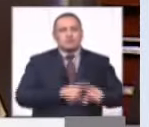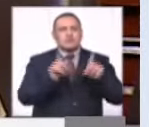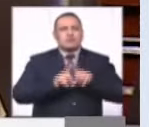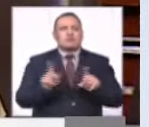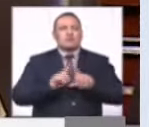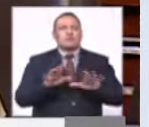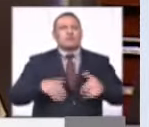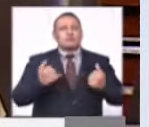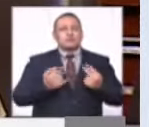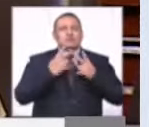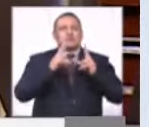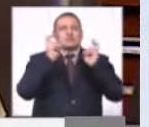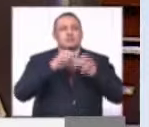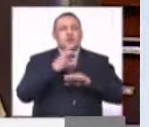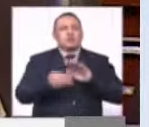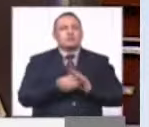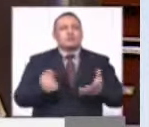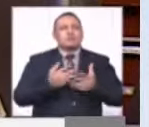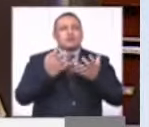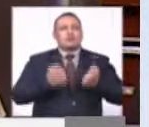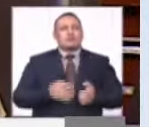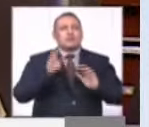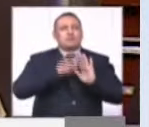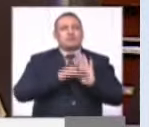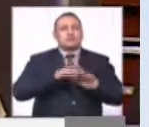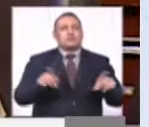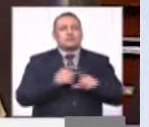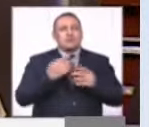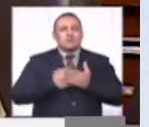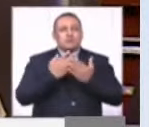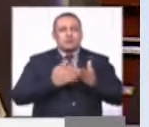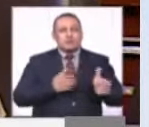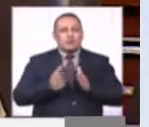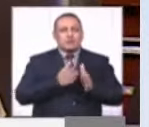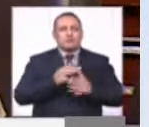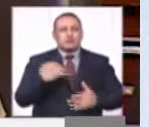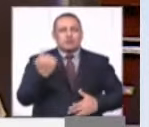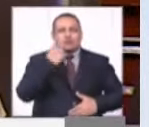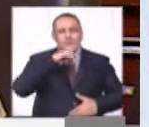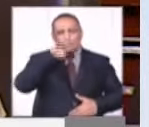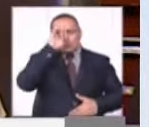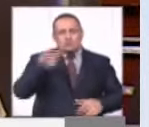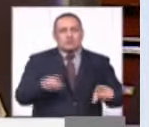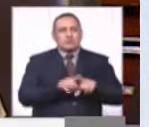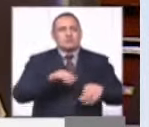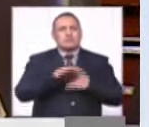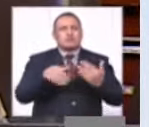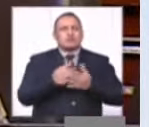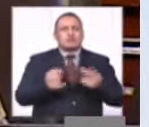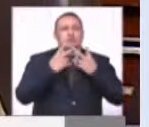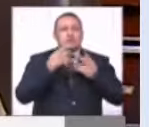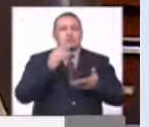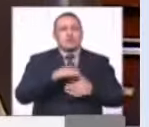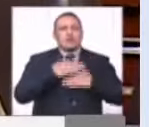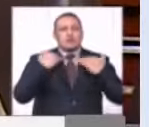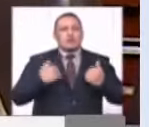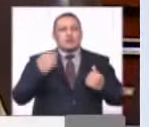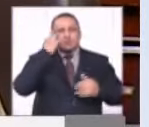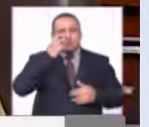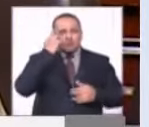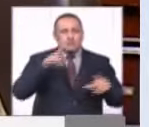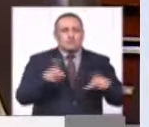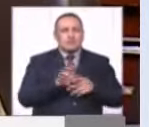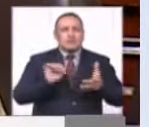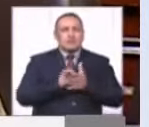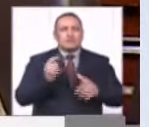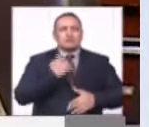un posible tema de corrupción, pero quieren soslayarlo apelando a la viabilidad del país. Ellos son los que han denigrado la política y están llevando